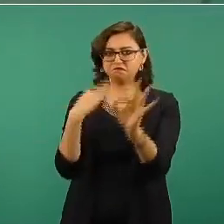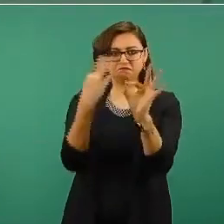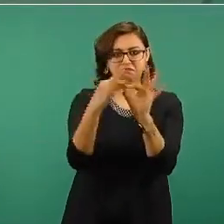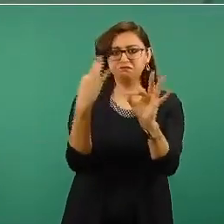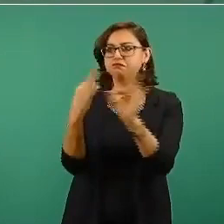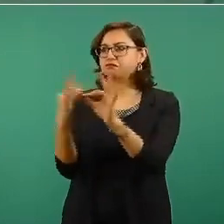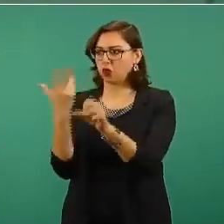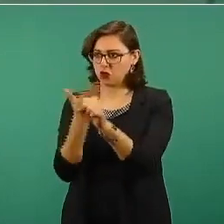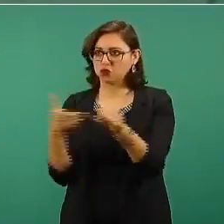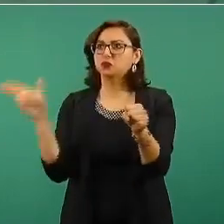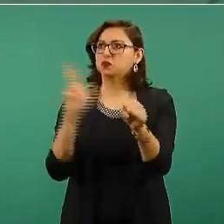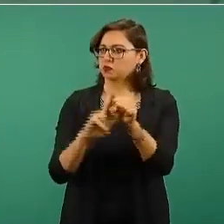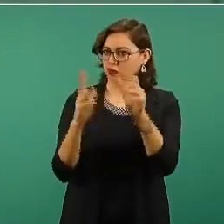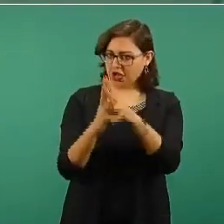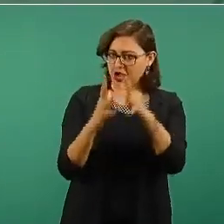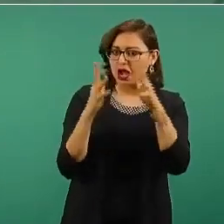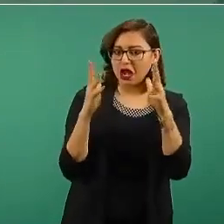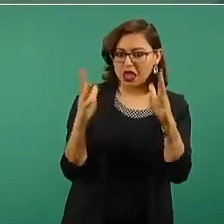muy grandes,